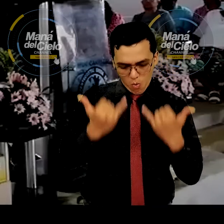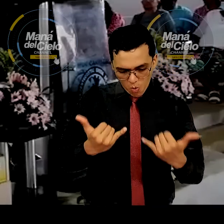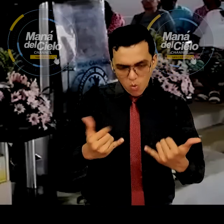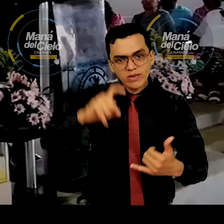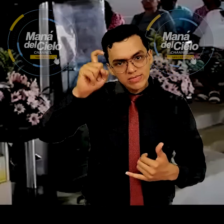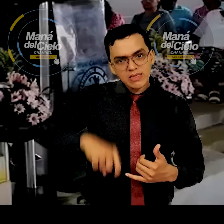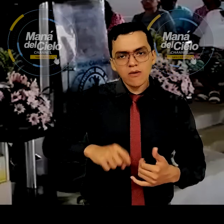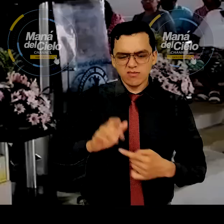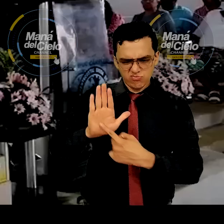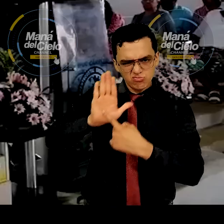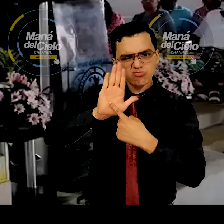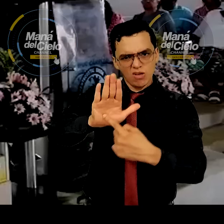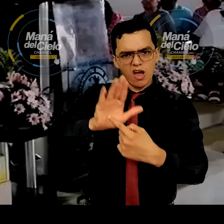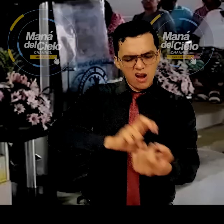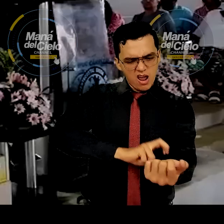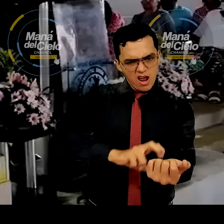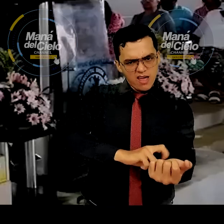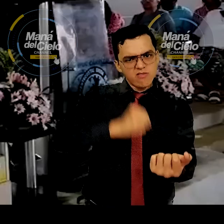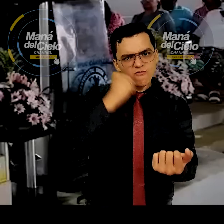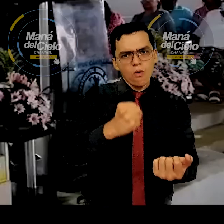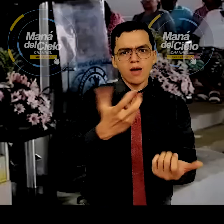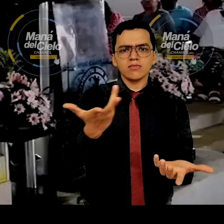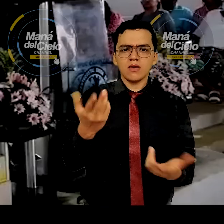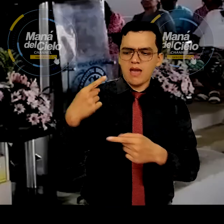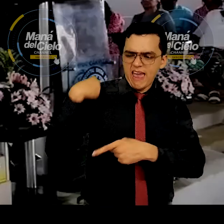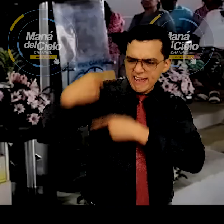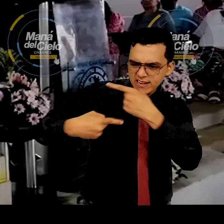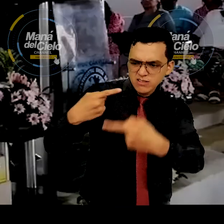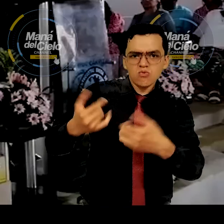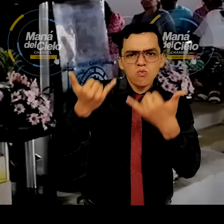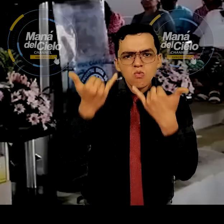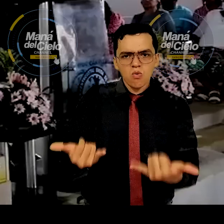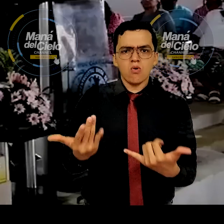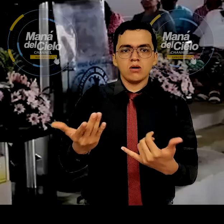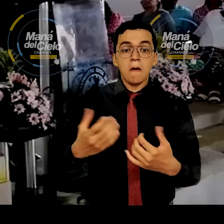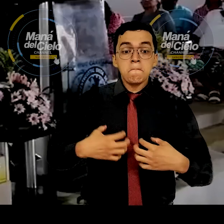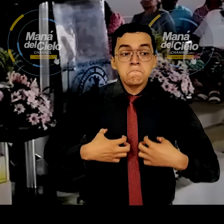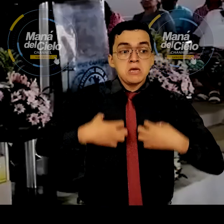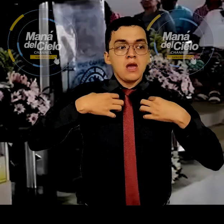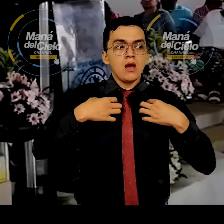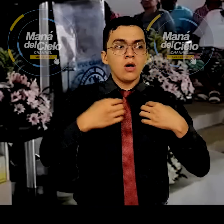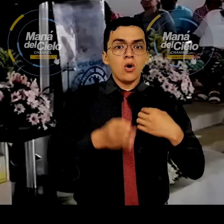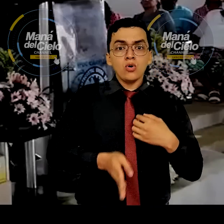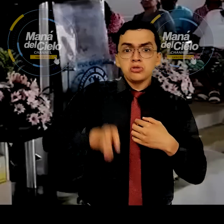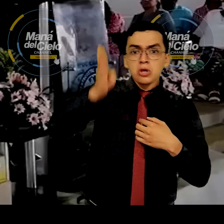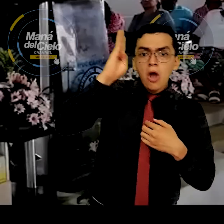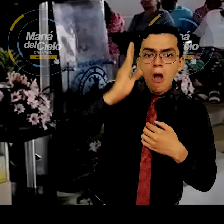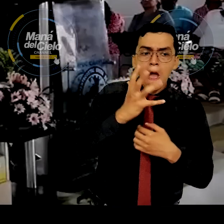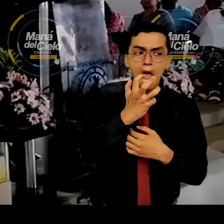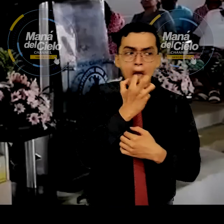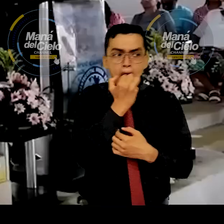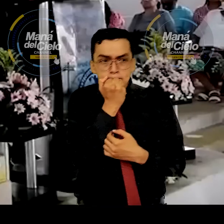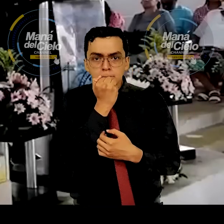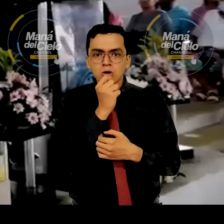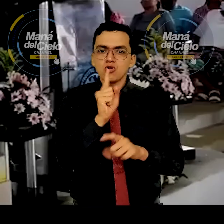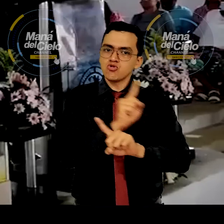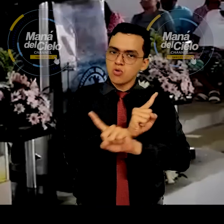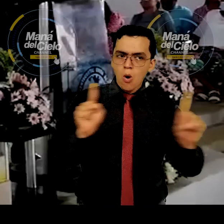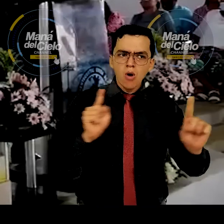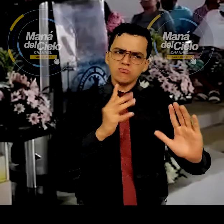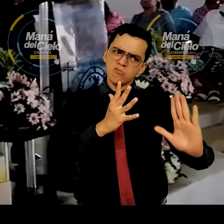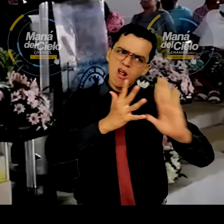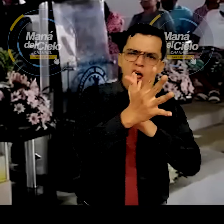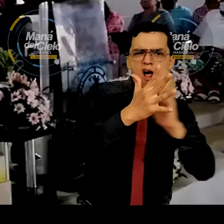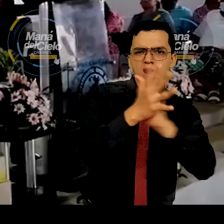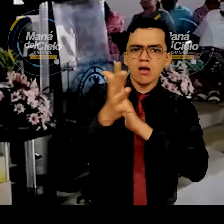que no tenga cobardía, que hable de Dios. Ahora la cosa es muy fácil, ni lo atacan,